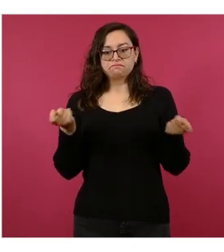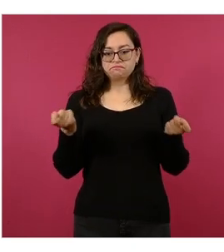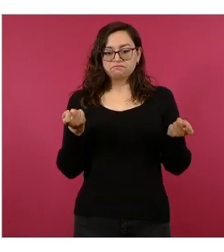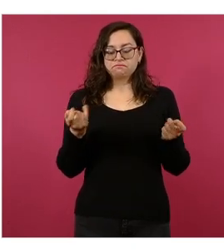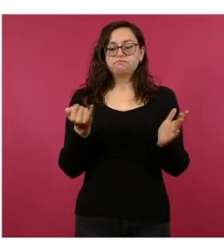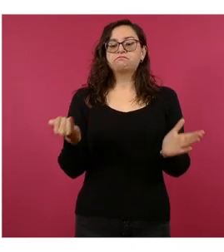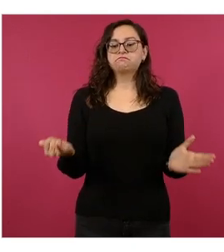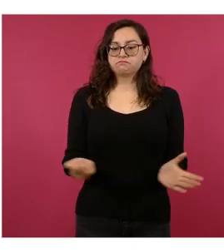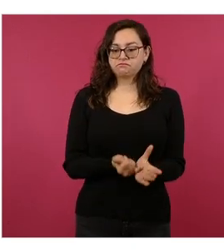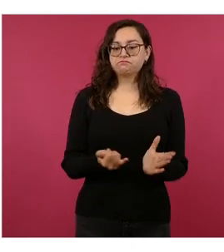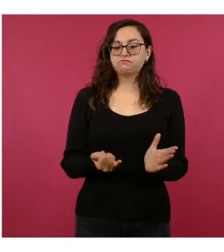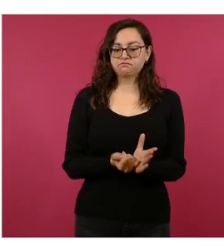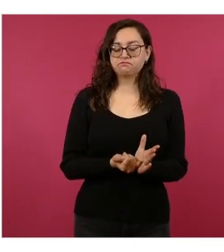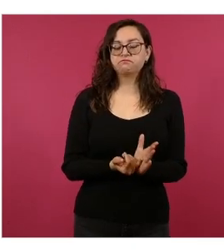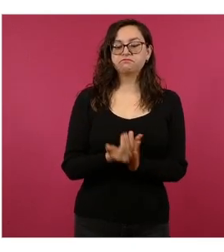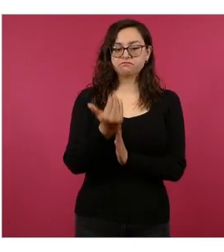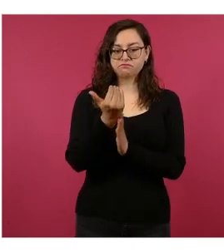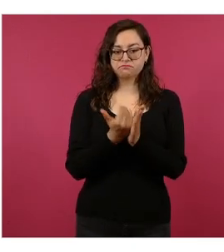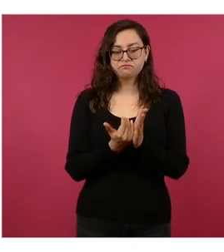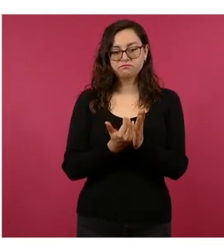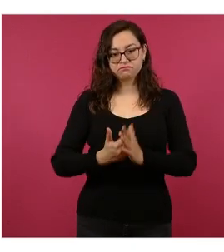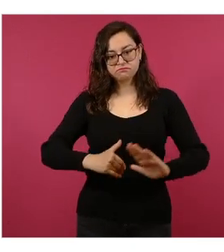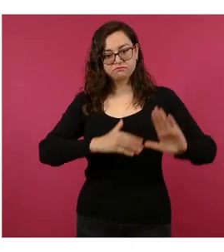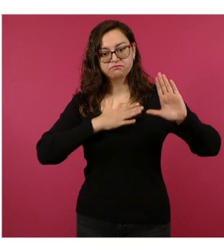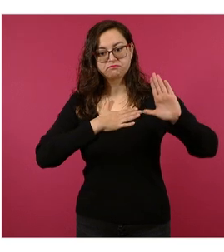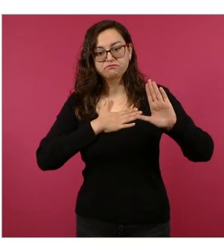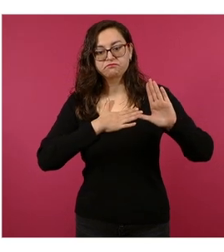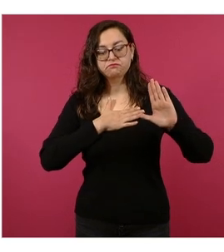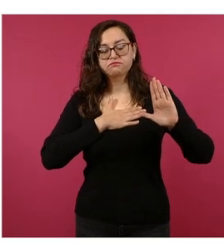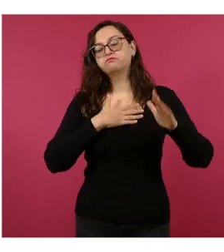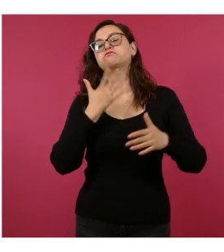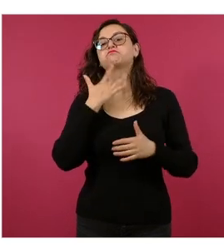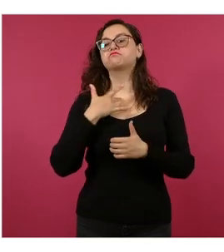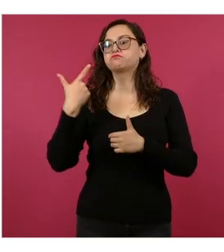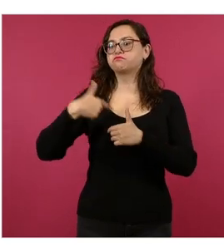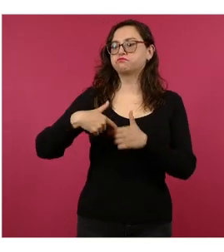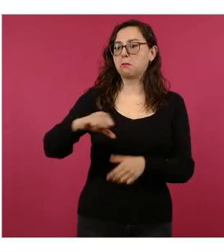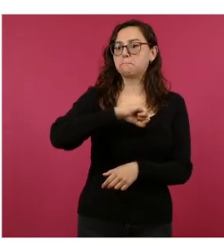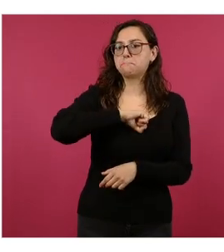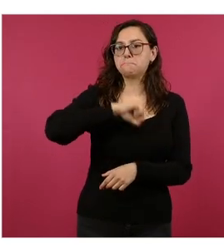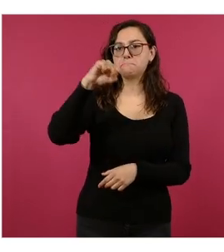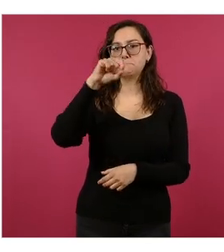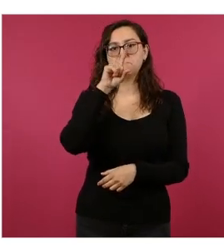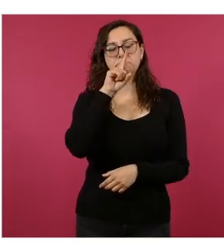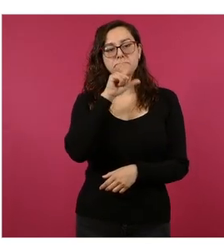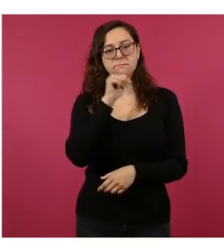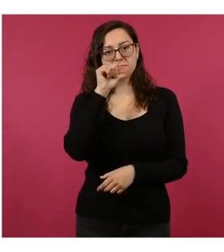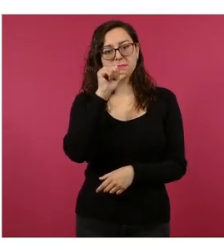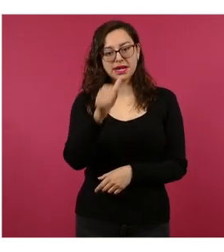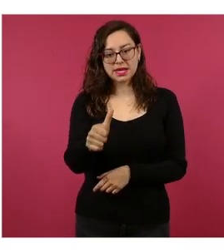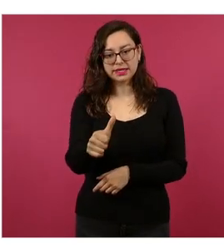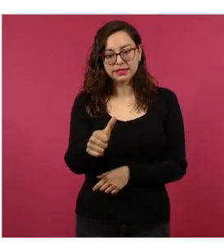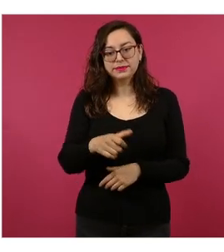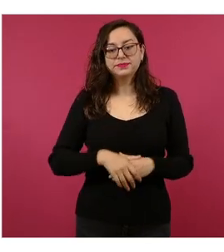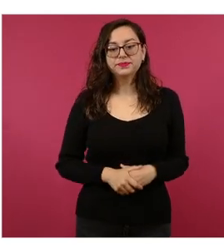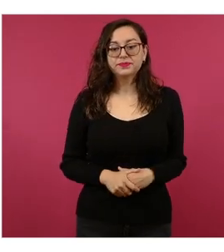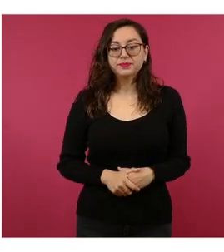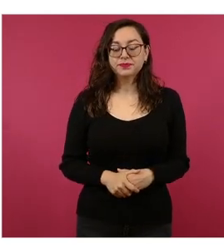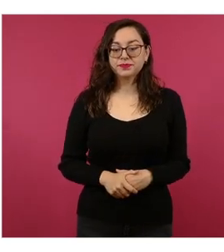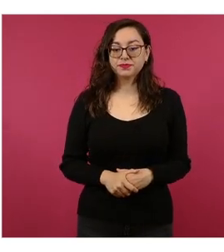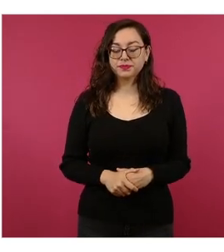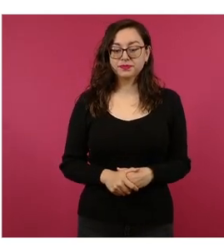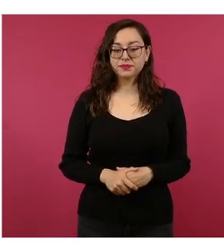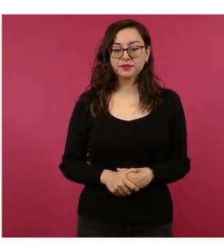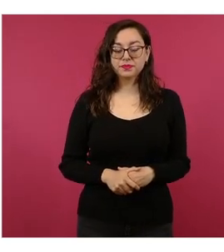incentivos fiscales y seguir cumpliendo con los compromisos que se han establecido en esta administración. En cuanto a